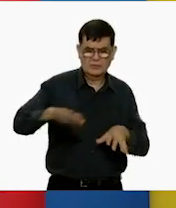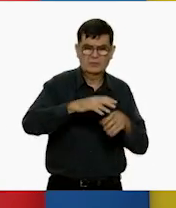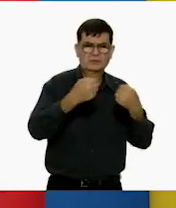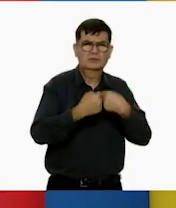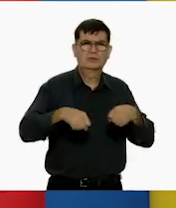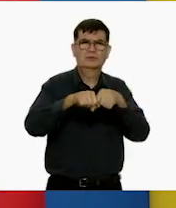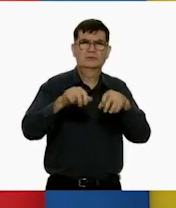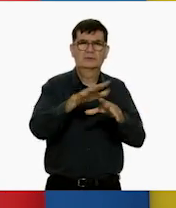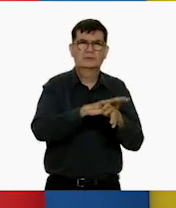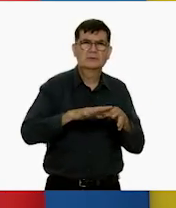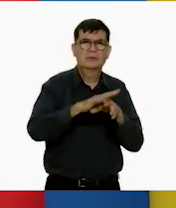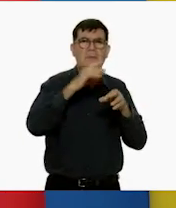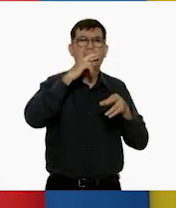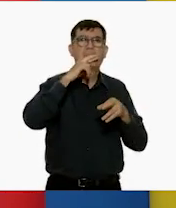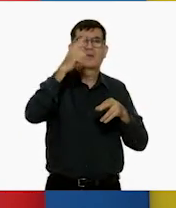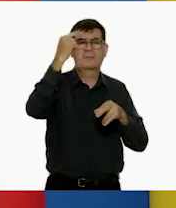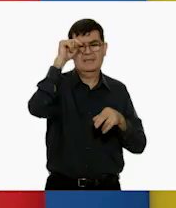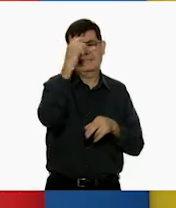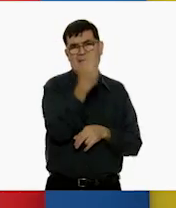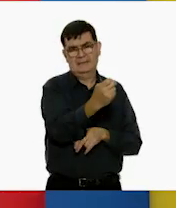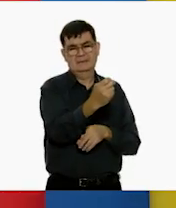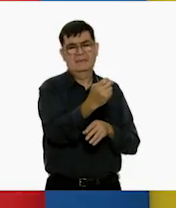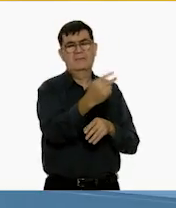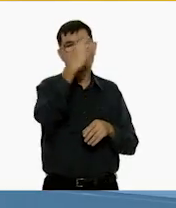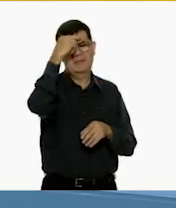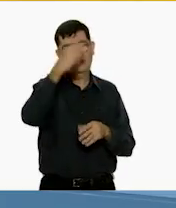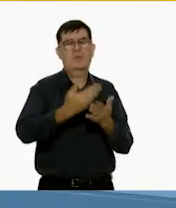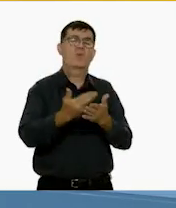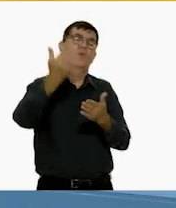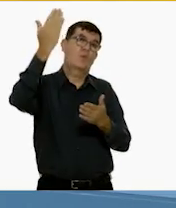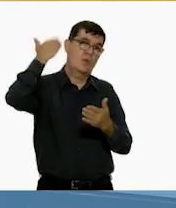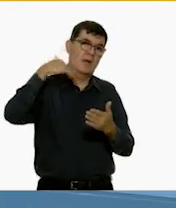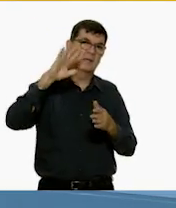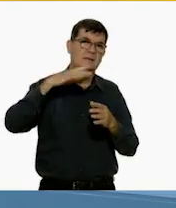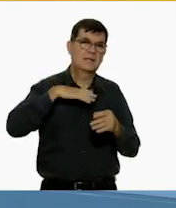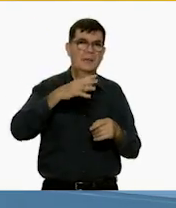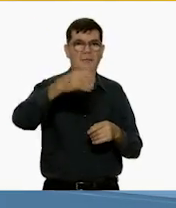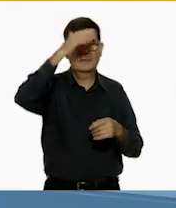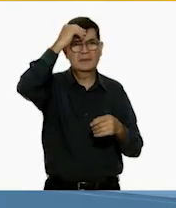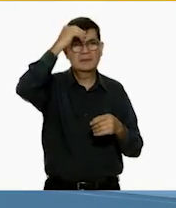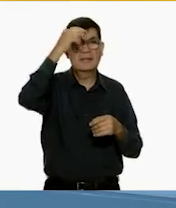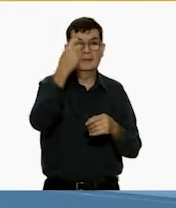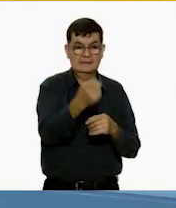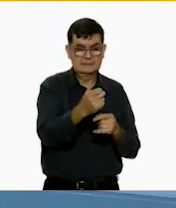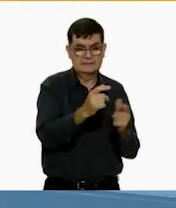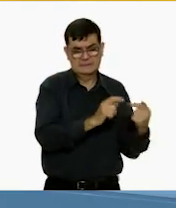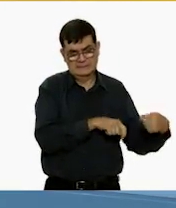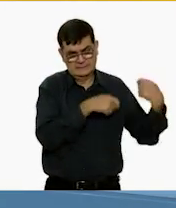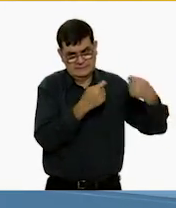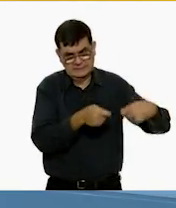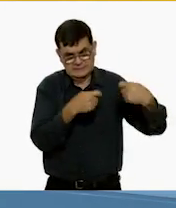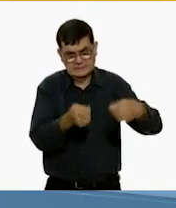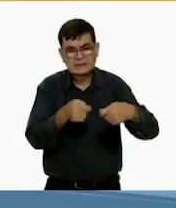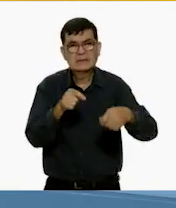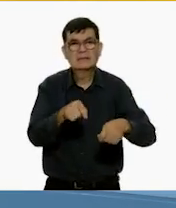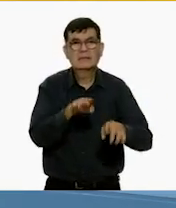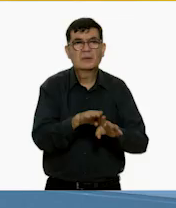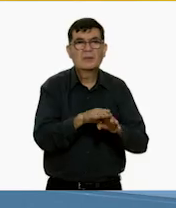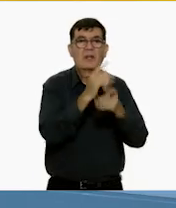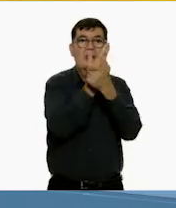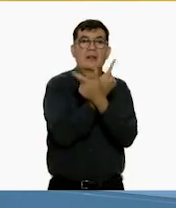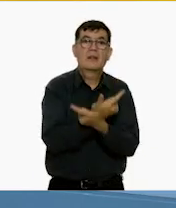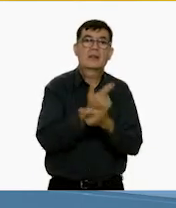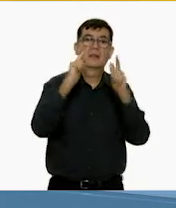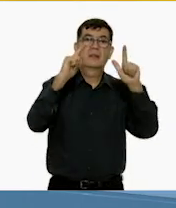la mejor para el México de esos momentos. Y también aprendimos que parte del legado de Benito Juárez es el